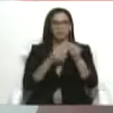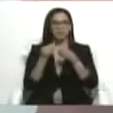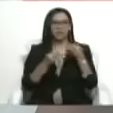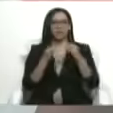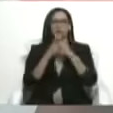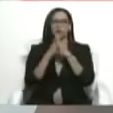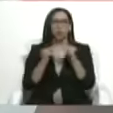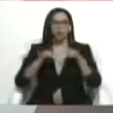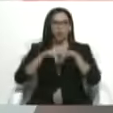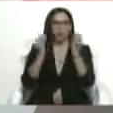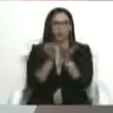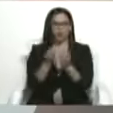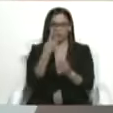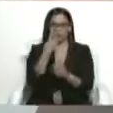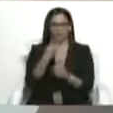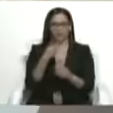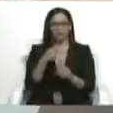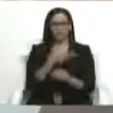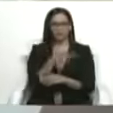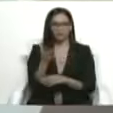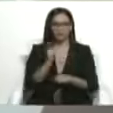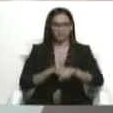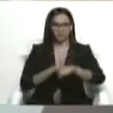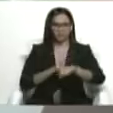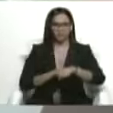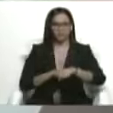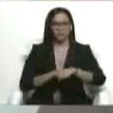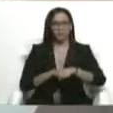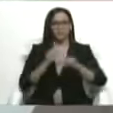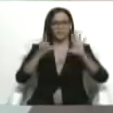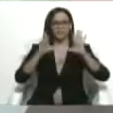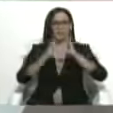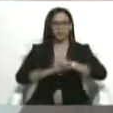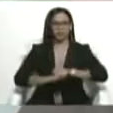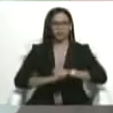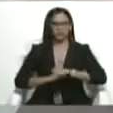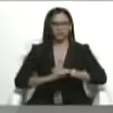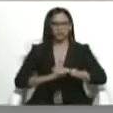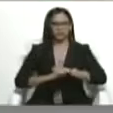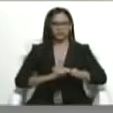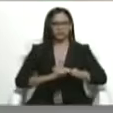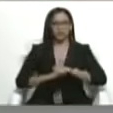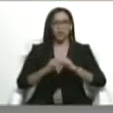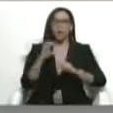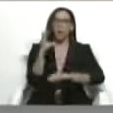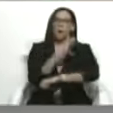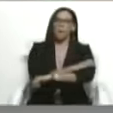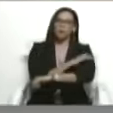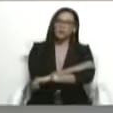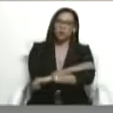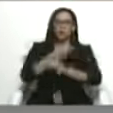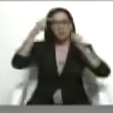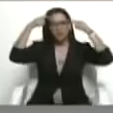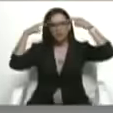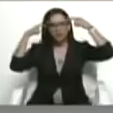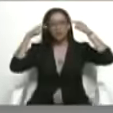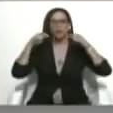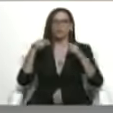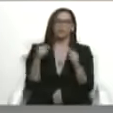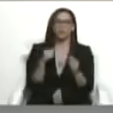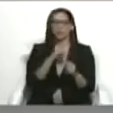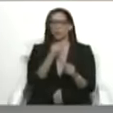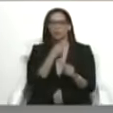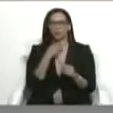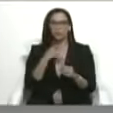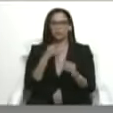haciendo todo el mundo que nos está sintonizando a esta hora, que estamos en horario estelar a las 7 de la noche. Opositores, chavistas, niní, apolíticos,